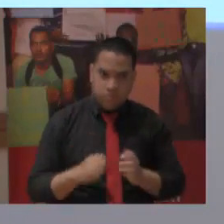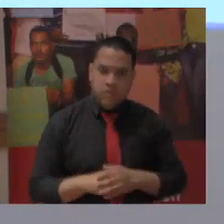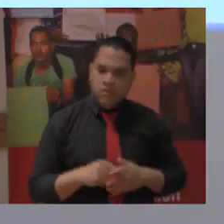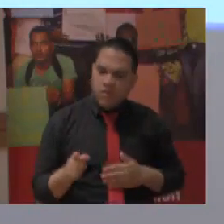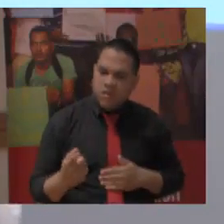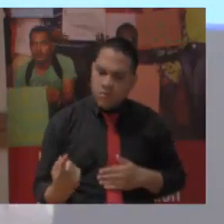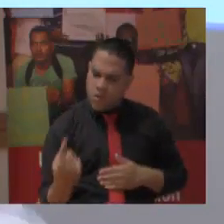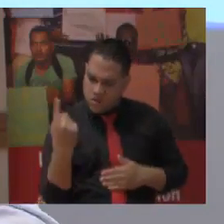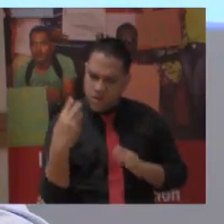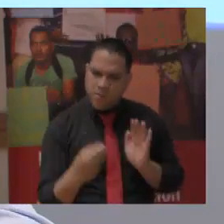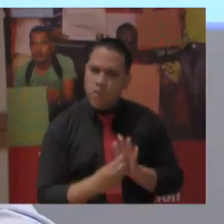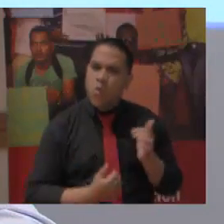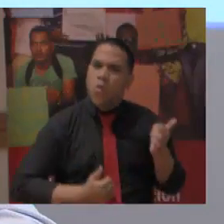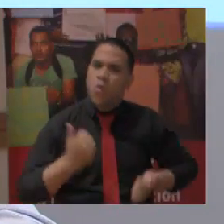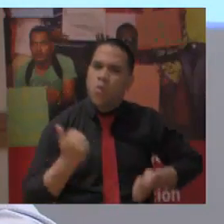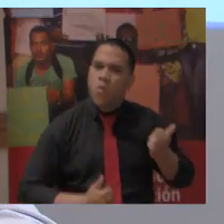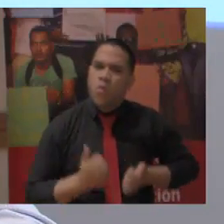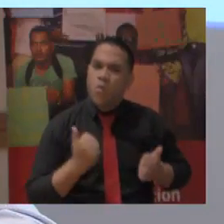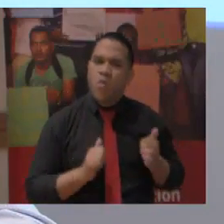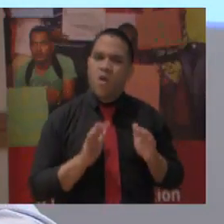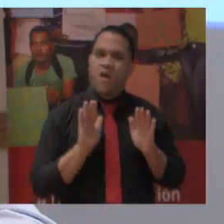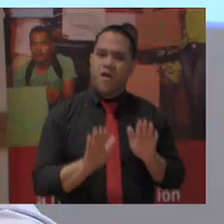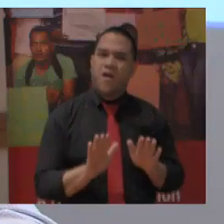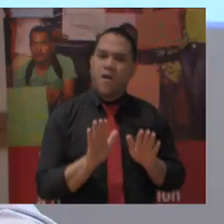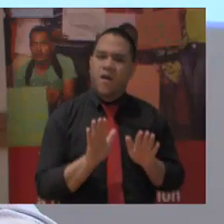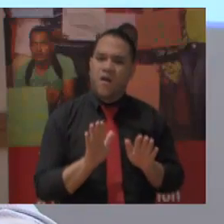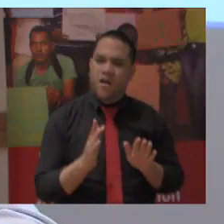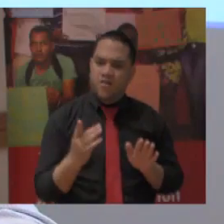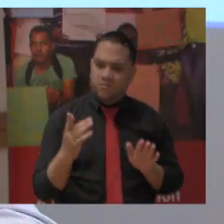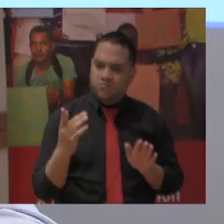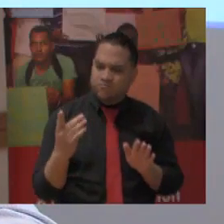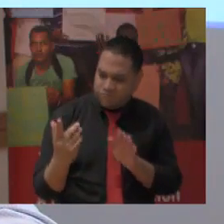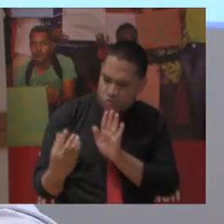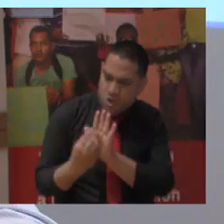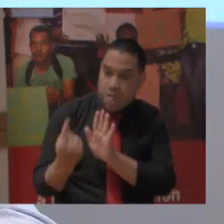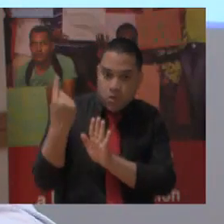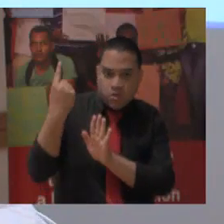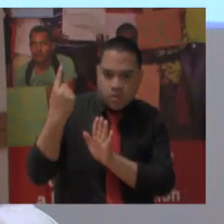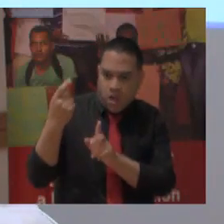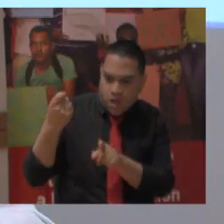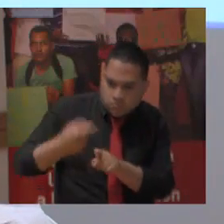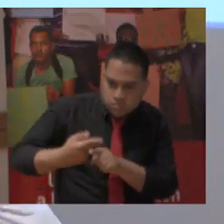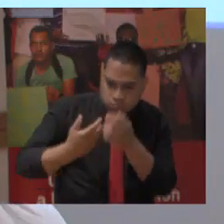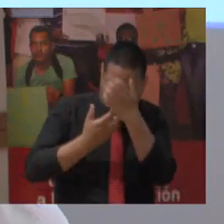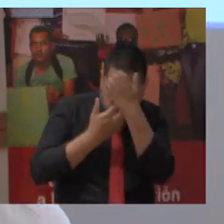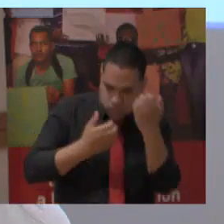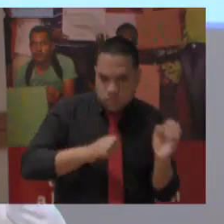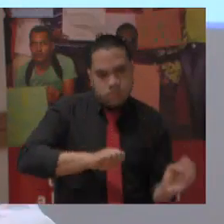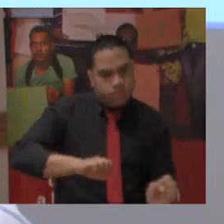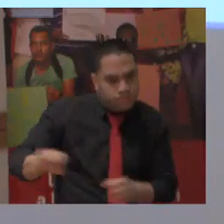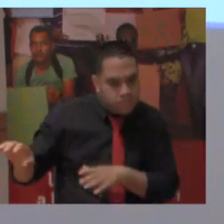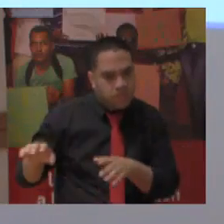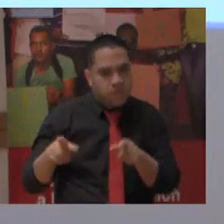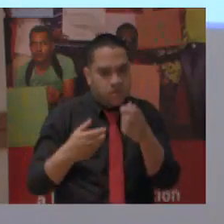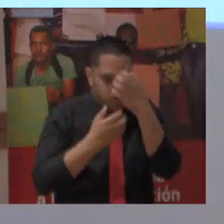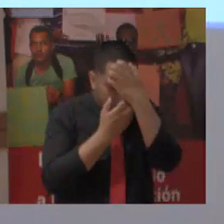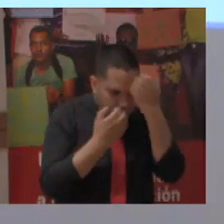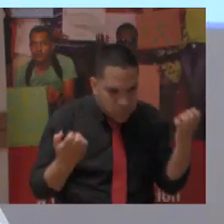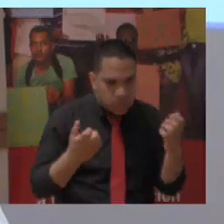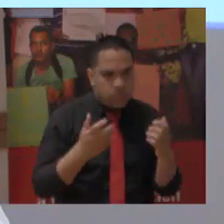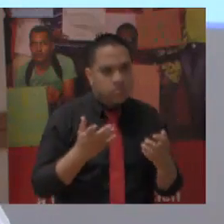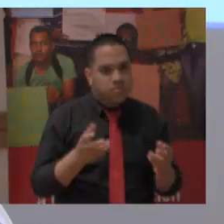políticas como la política de desarme, de desmovilización individual y colectiva y de